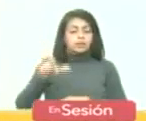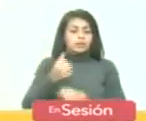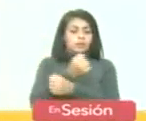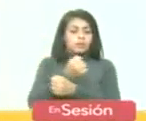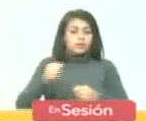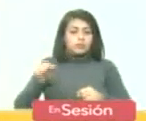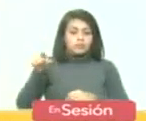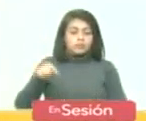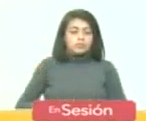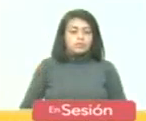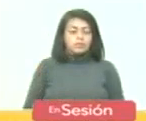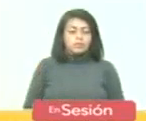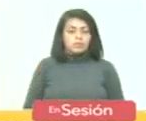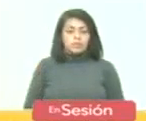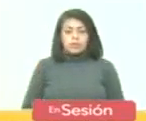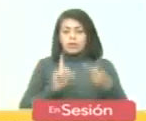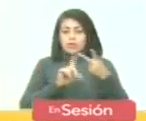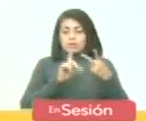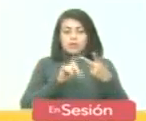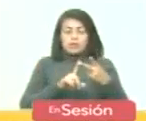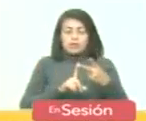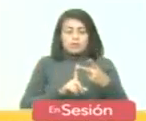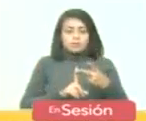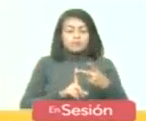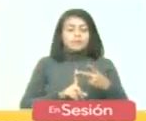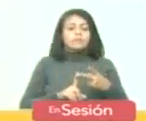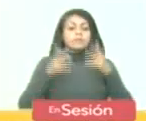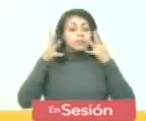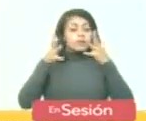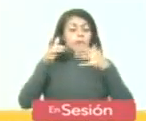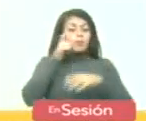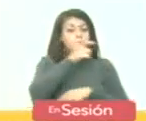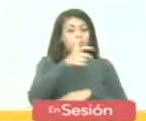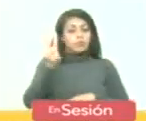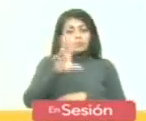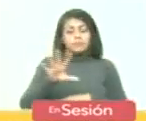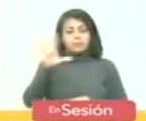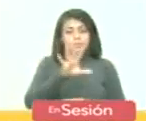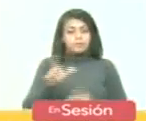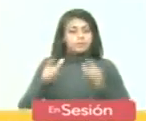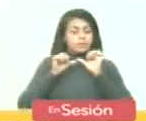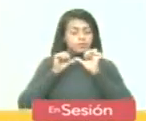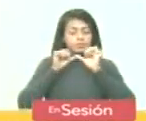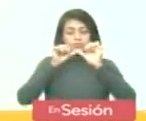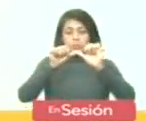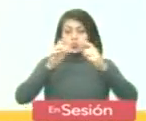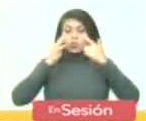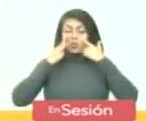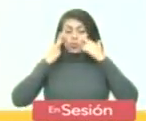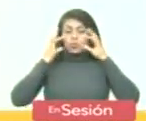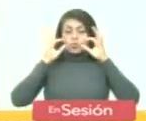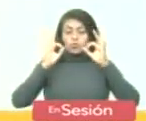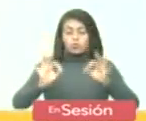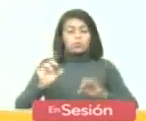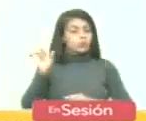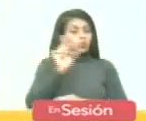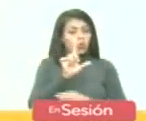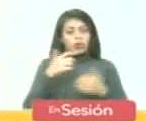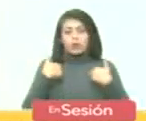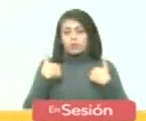de frustración. Segundo, instar al pueblo de Venezuela a permanecer alerta y a no bajar